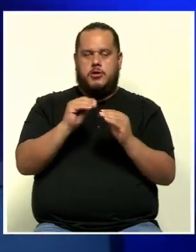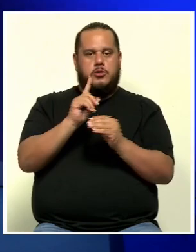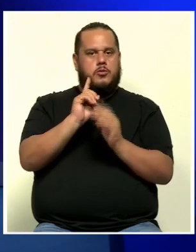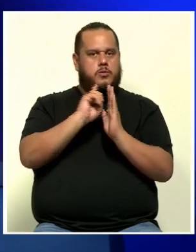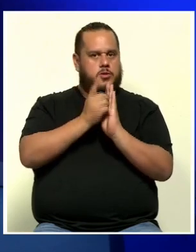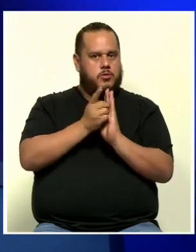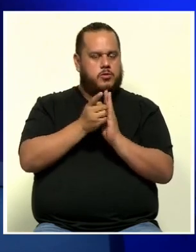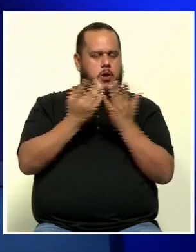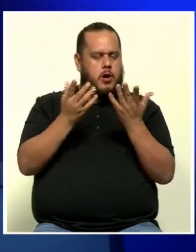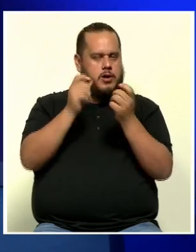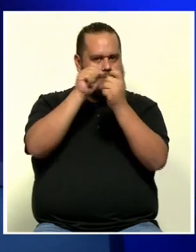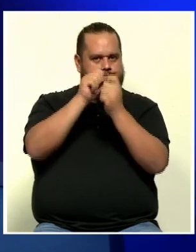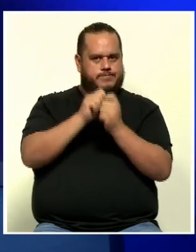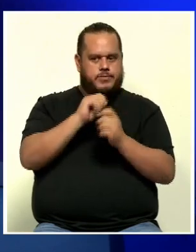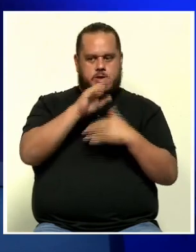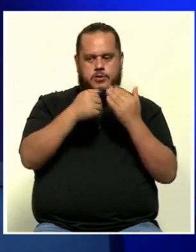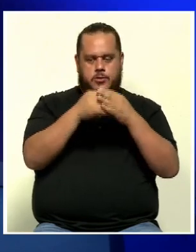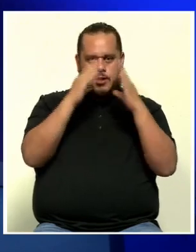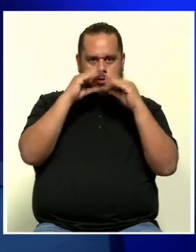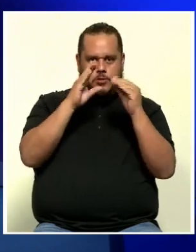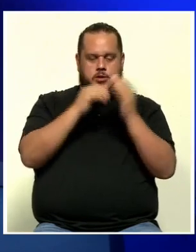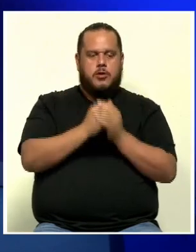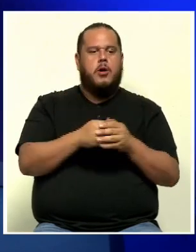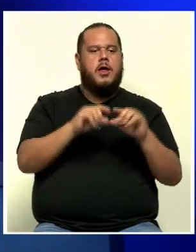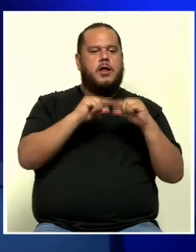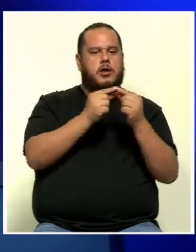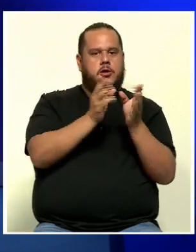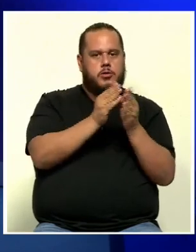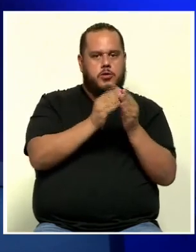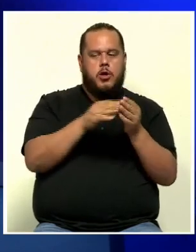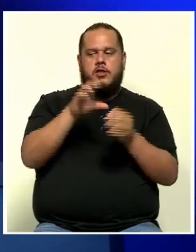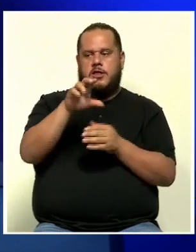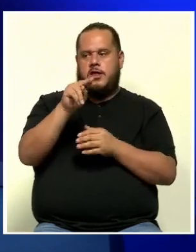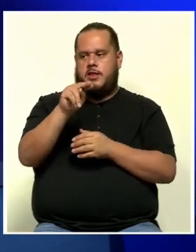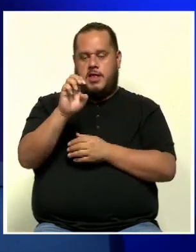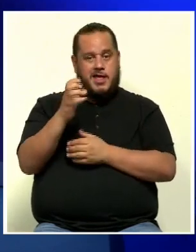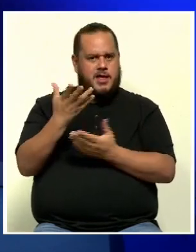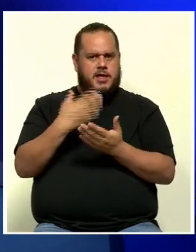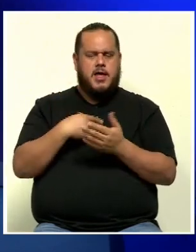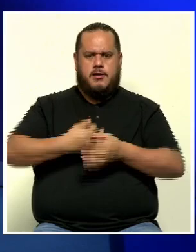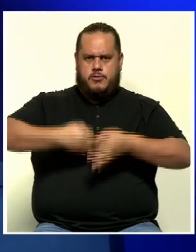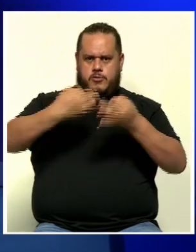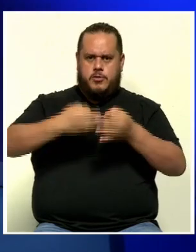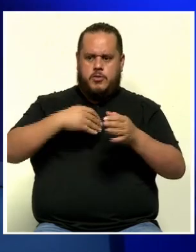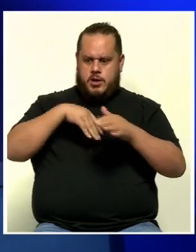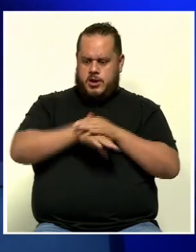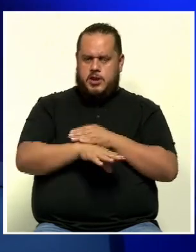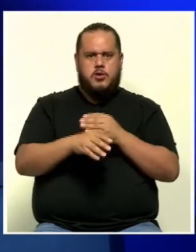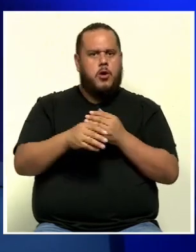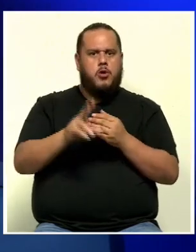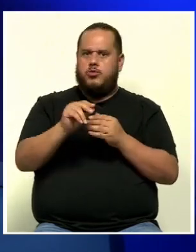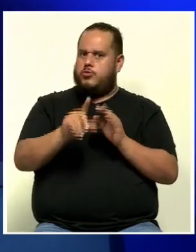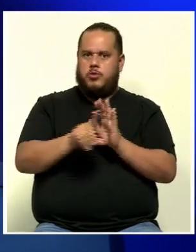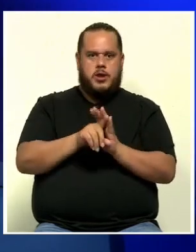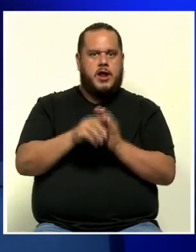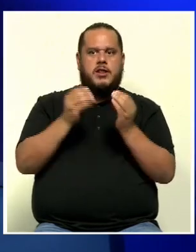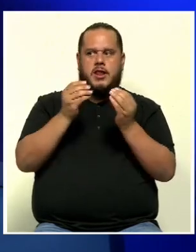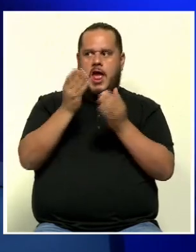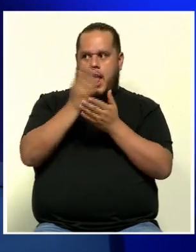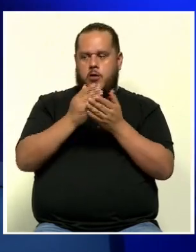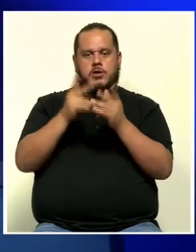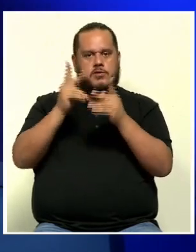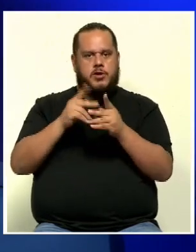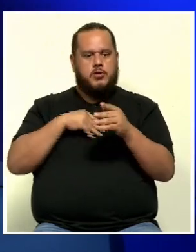7:01 vamos al detalle de las informaciones. La Comisión Nacional de Emergencias confirmó el ingreso ilegal de varias personas al cráter del